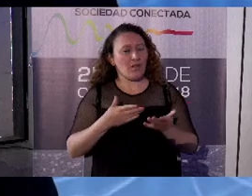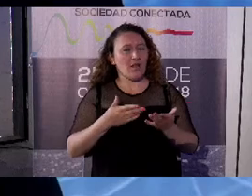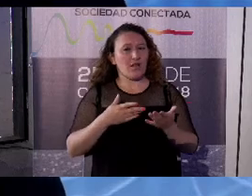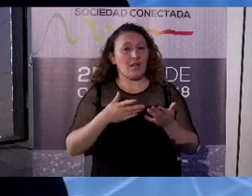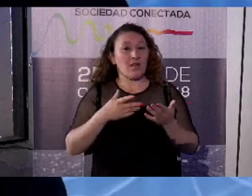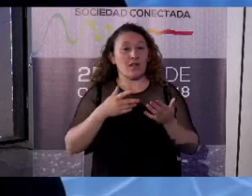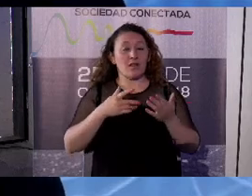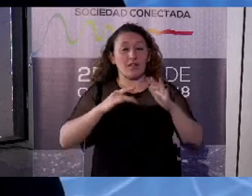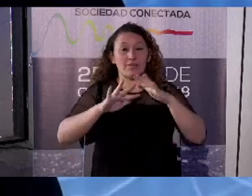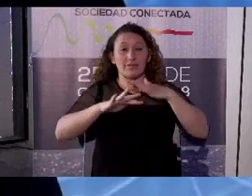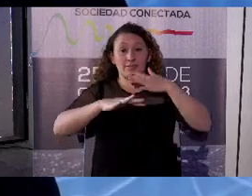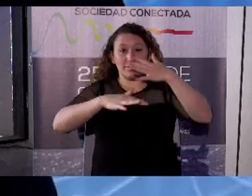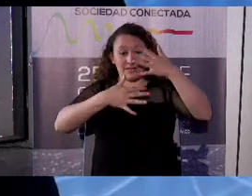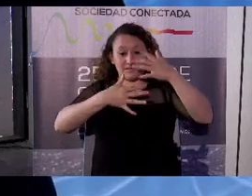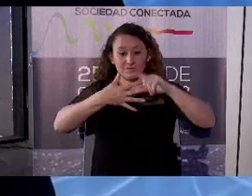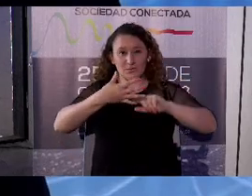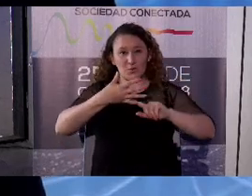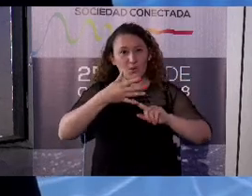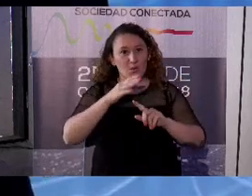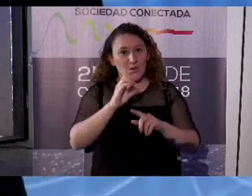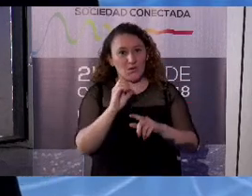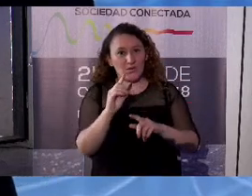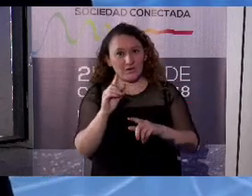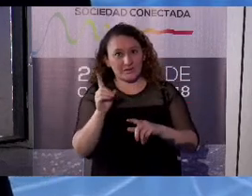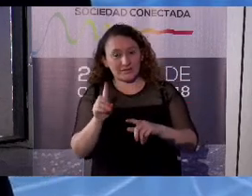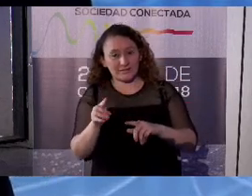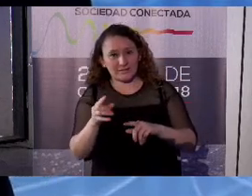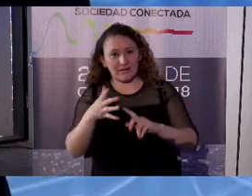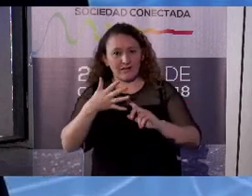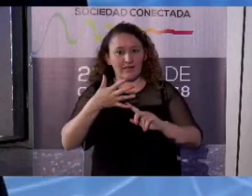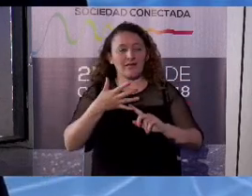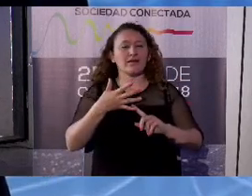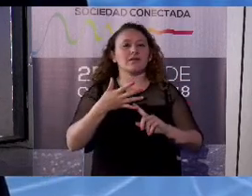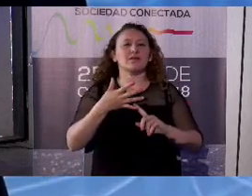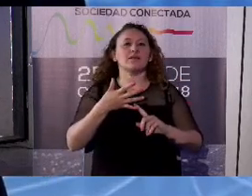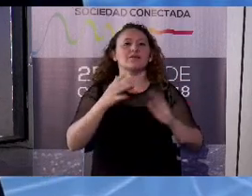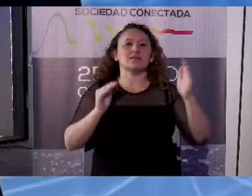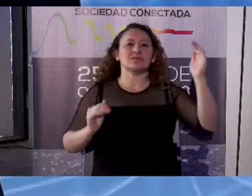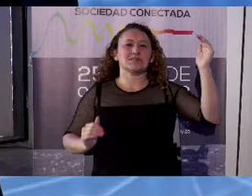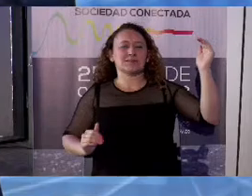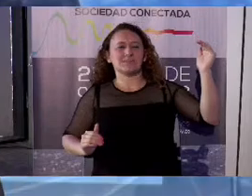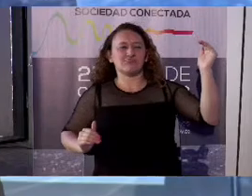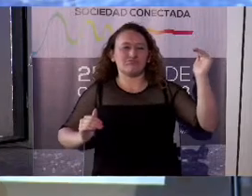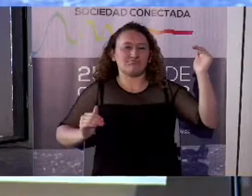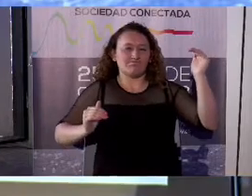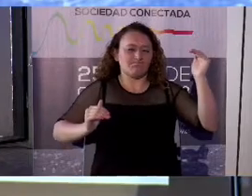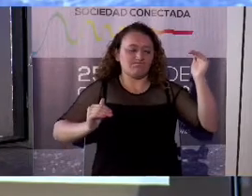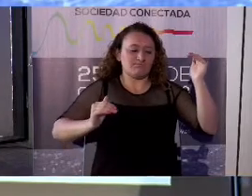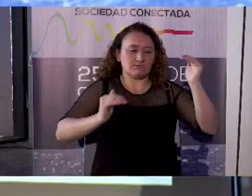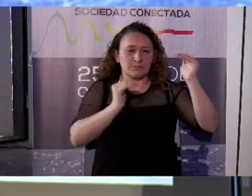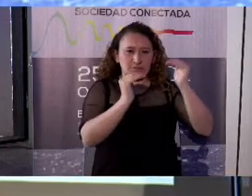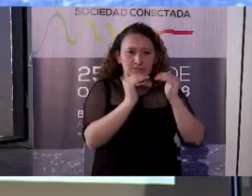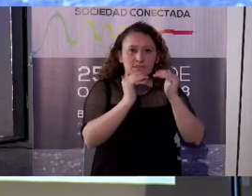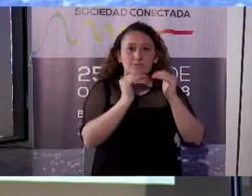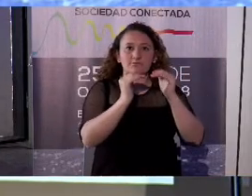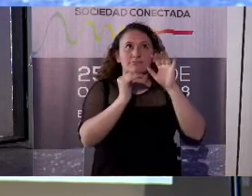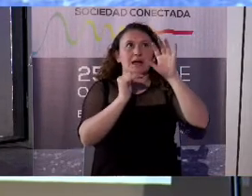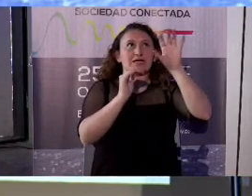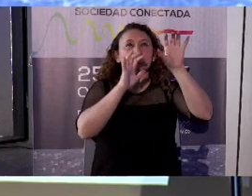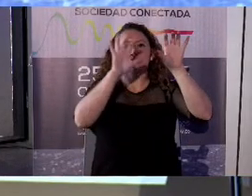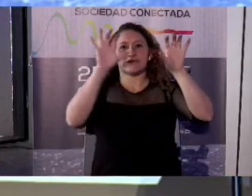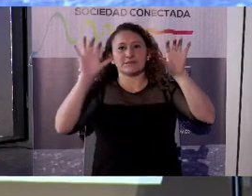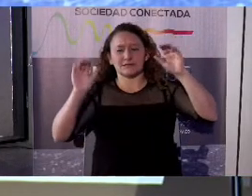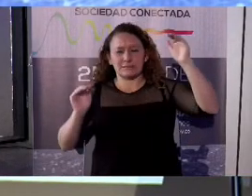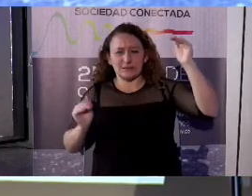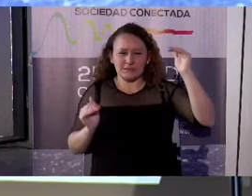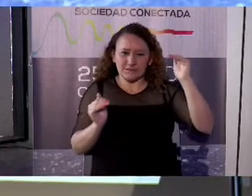10 que es justamente eh la la reducción de las desigualdades en nuestros países y nuestro plan está muy orientado a